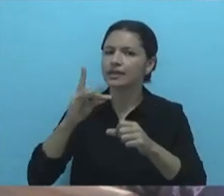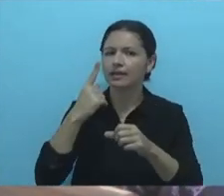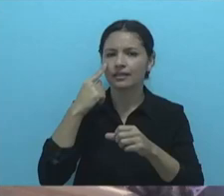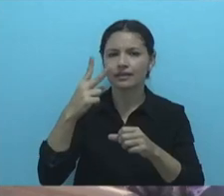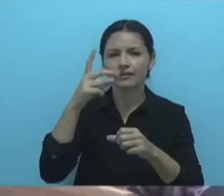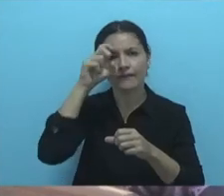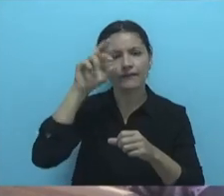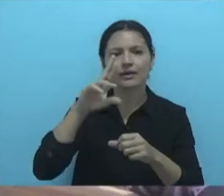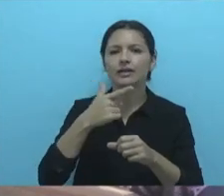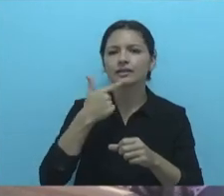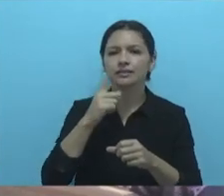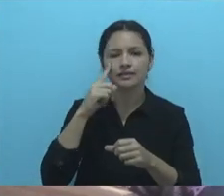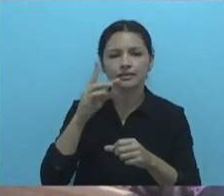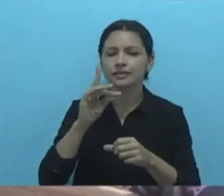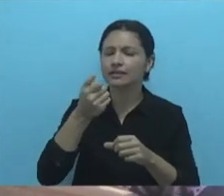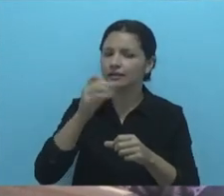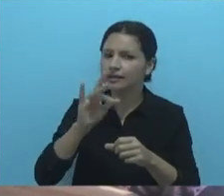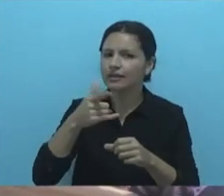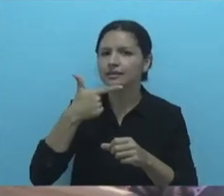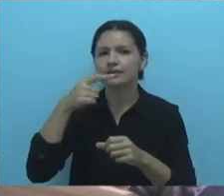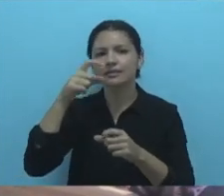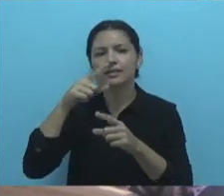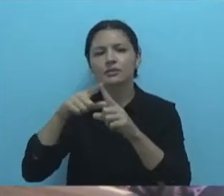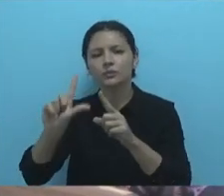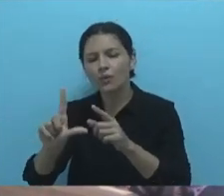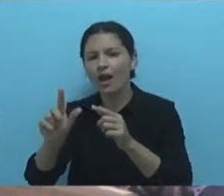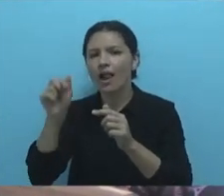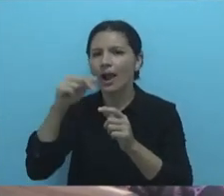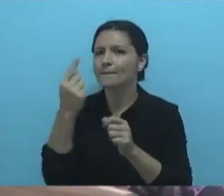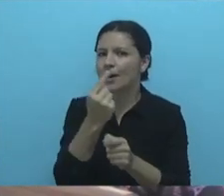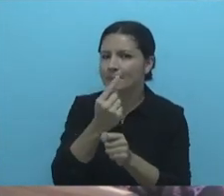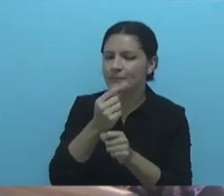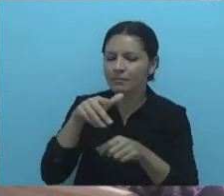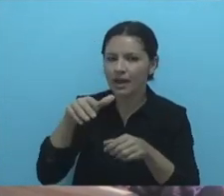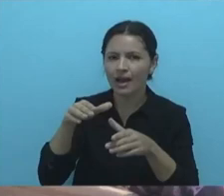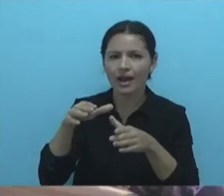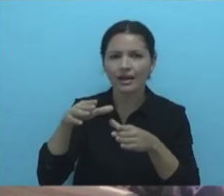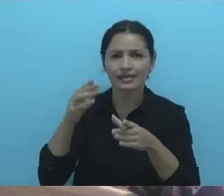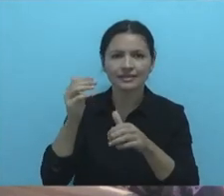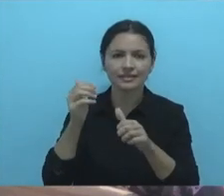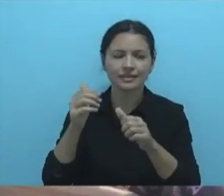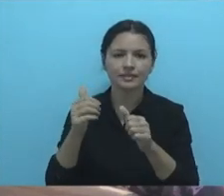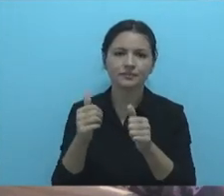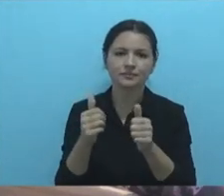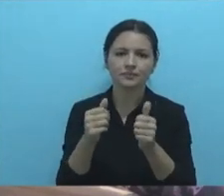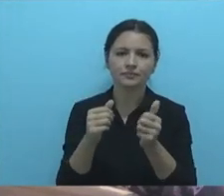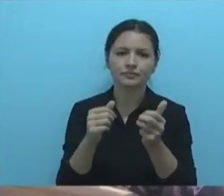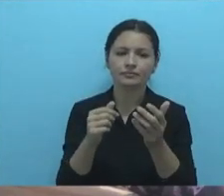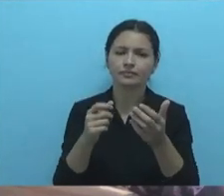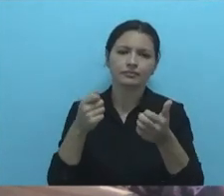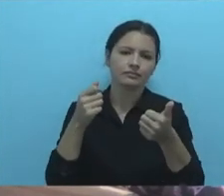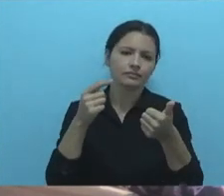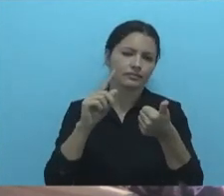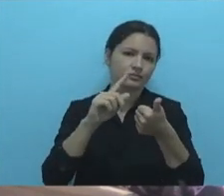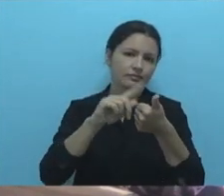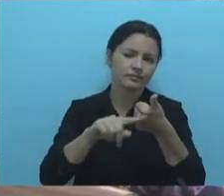primera en el país y se creó el primer programa de integración de inclusión trans dirigido por tres mujeres trans Pamela